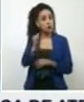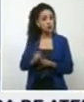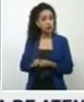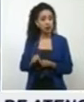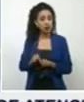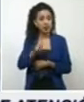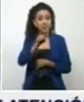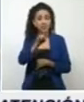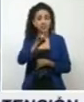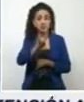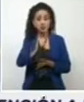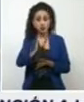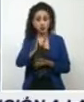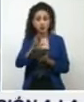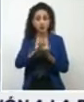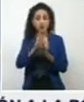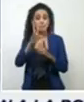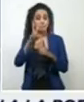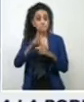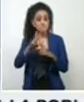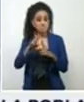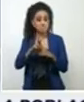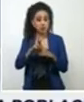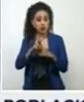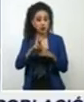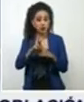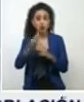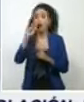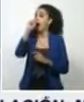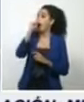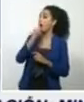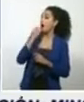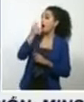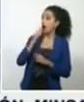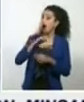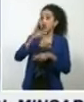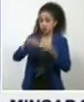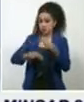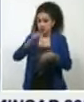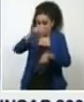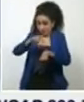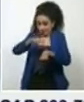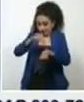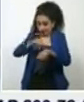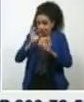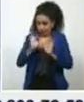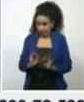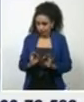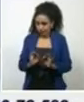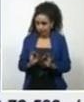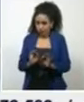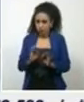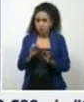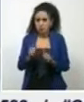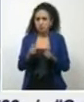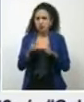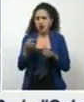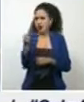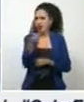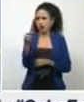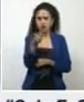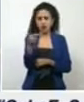19 de mayo el PCR que se le hizo evolutivo en ese momento era negativo. Y hoy la